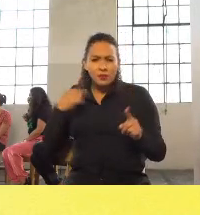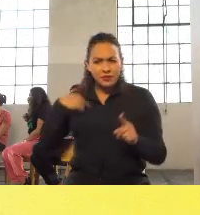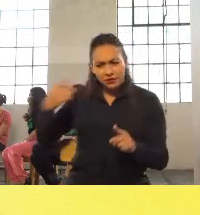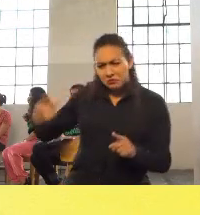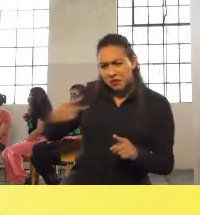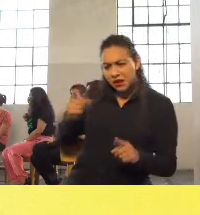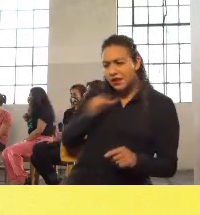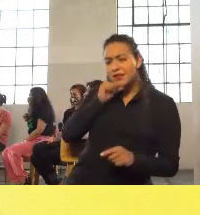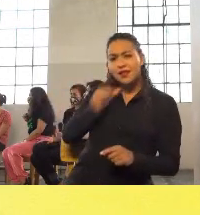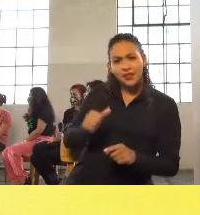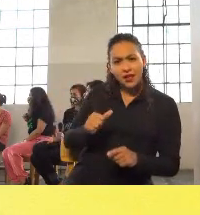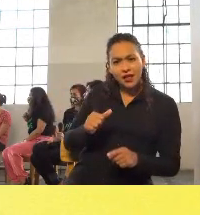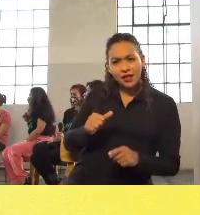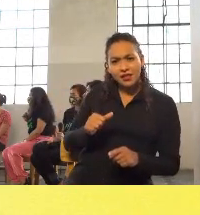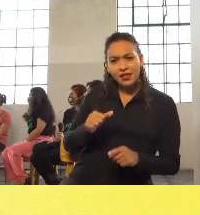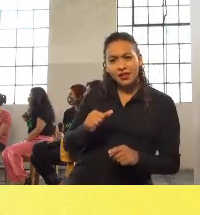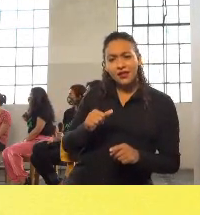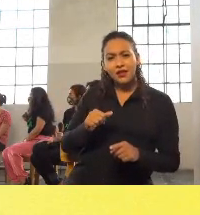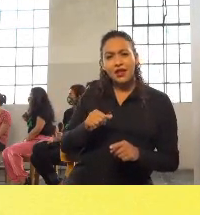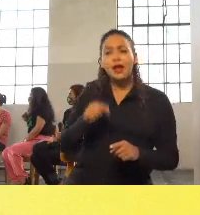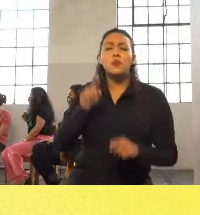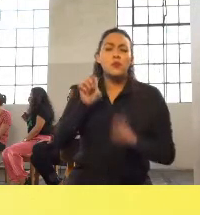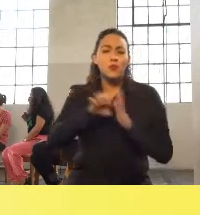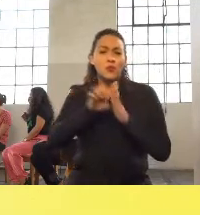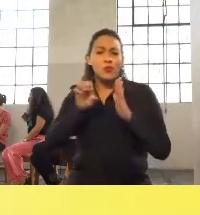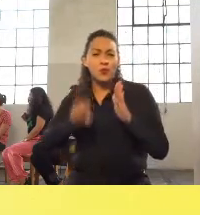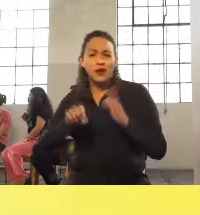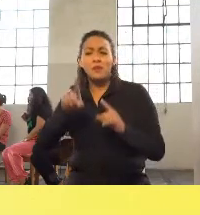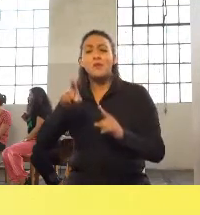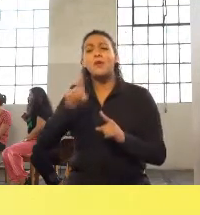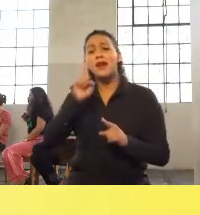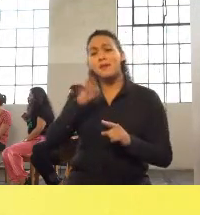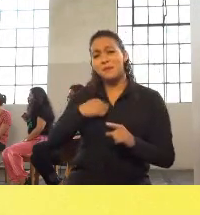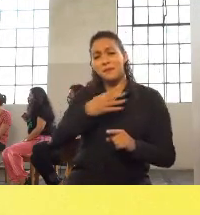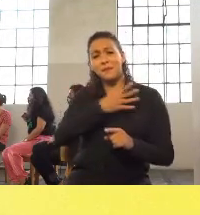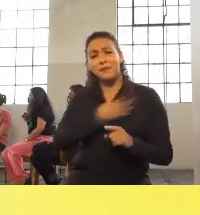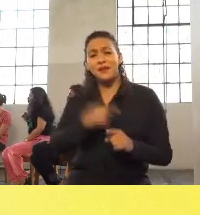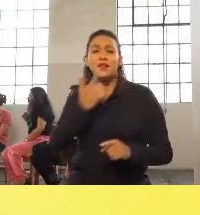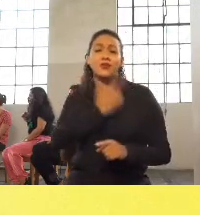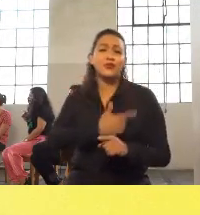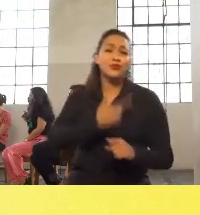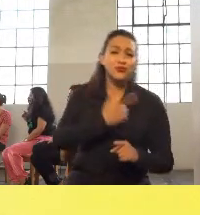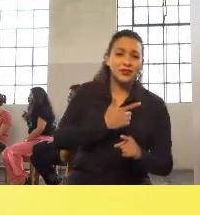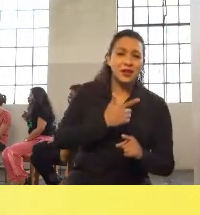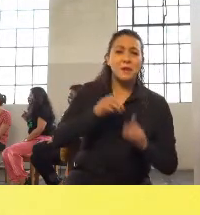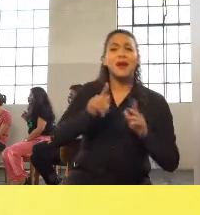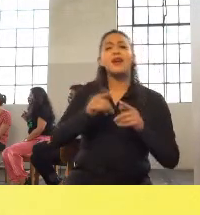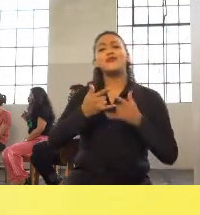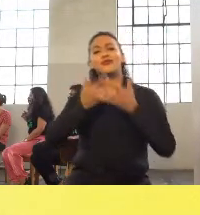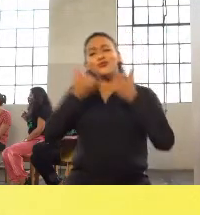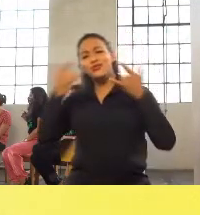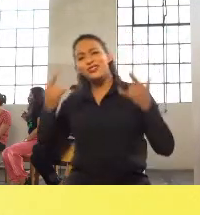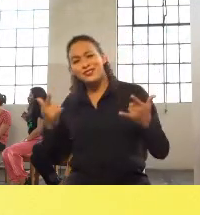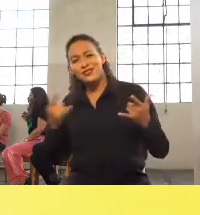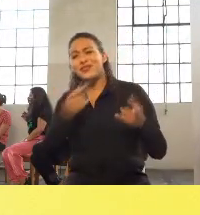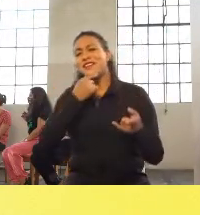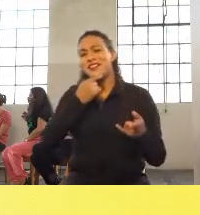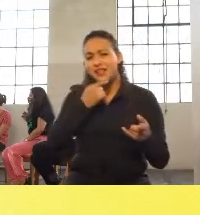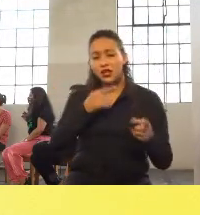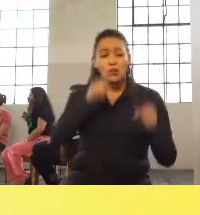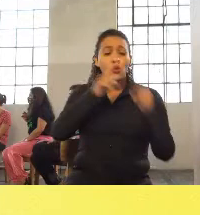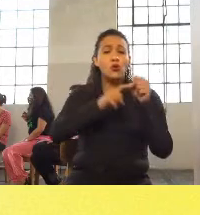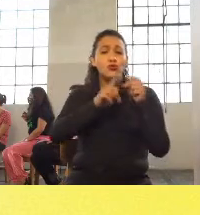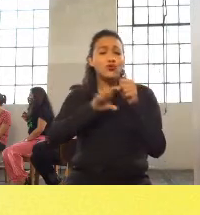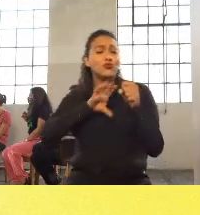lesbi amaba al principito, que le encantaban estas galletas que venden en Superama, que este era su color favorito, que, o